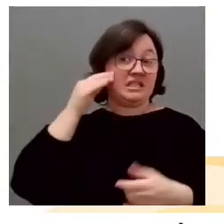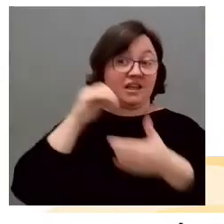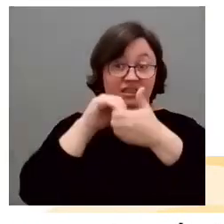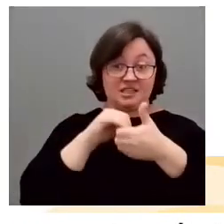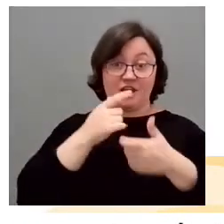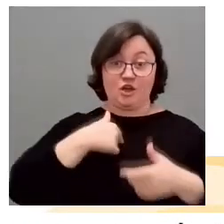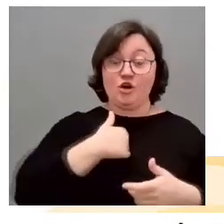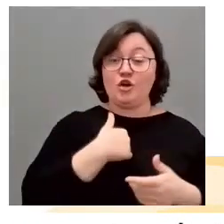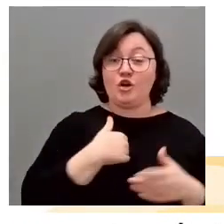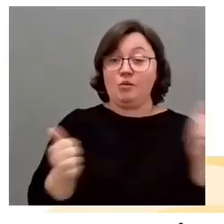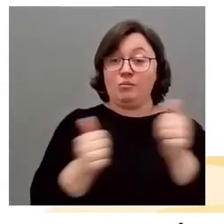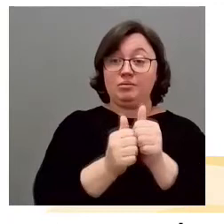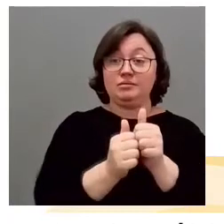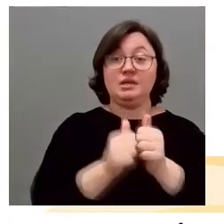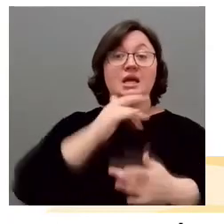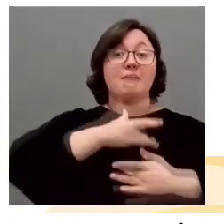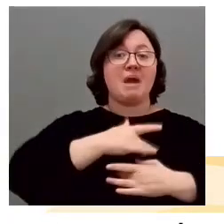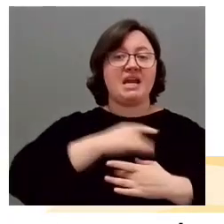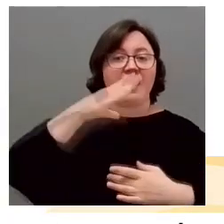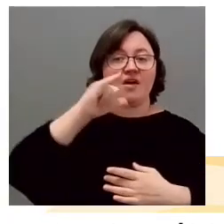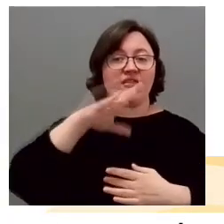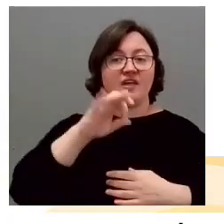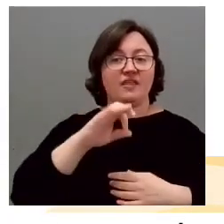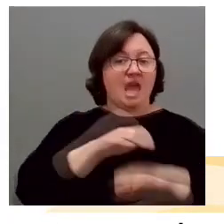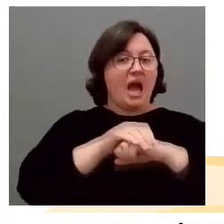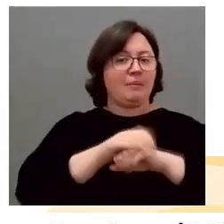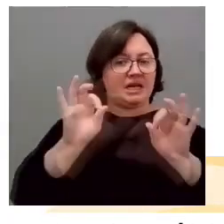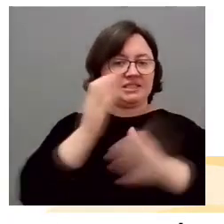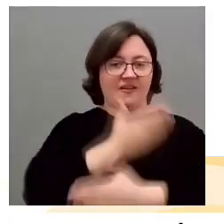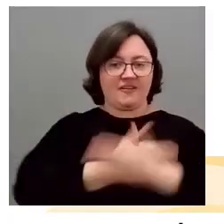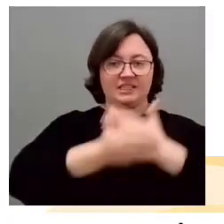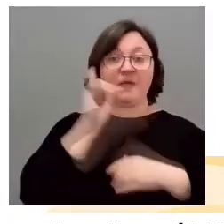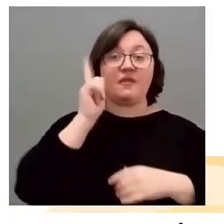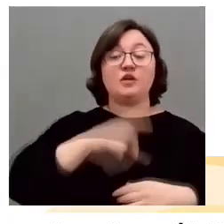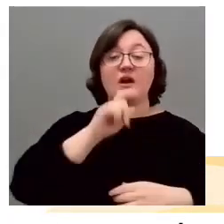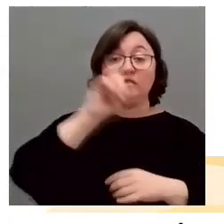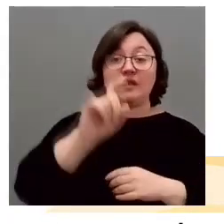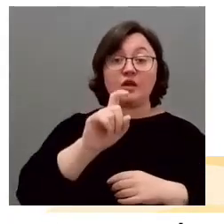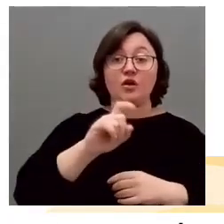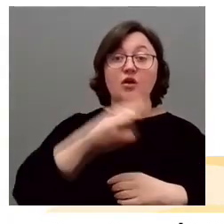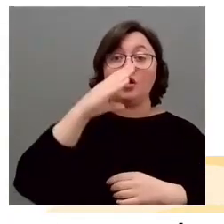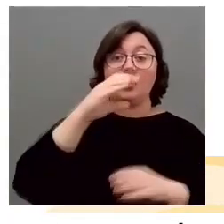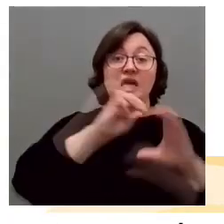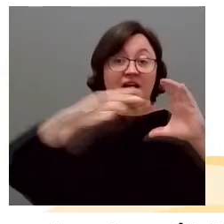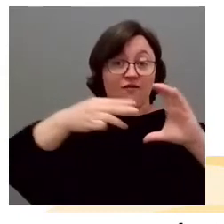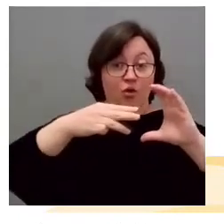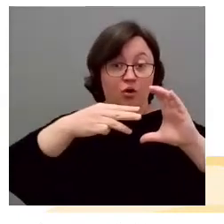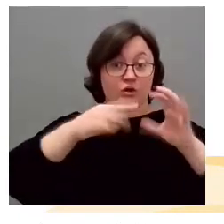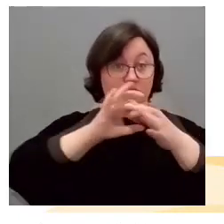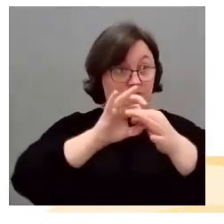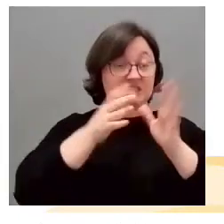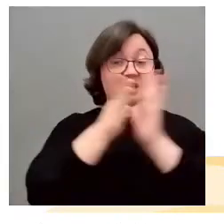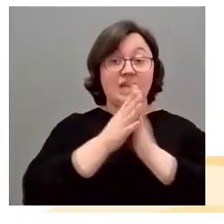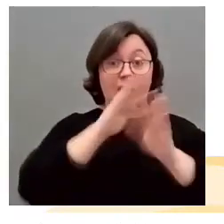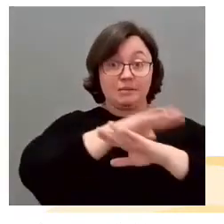veces en estos actos acompañados de María Cid, una amiga de la discapacidad, directora de la Fundación Carrefour, ¿no? Es un ejemplo de cómo